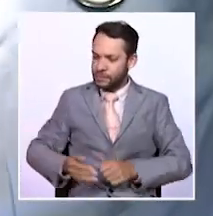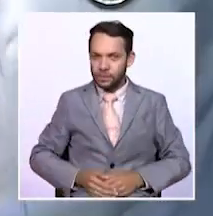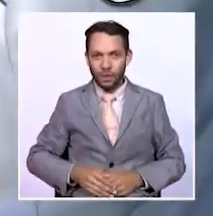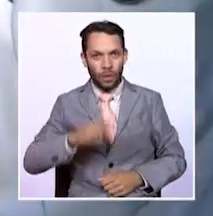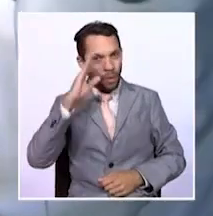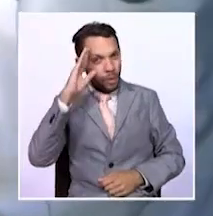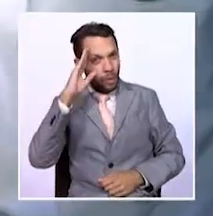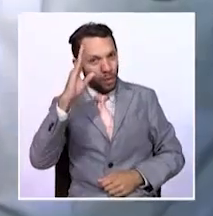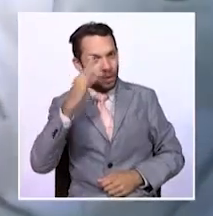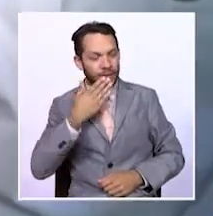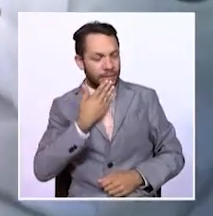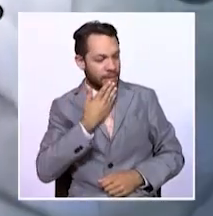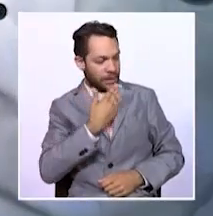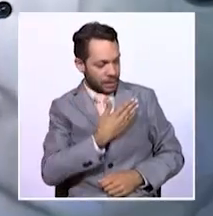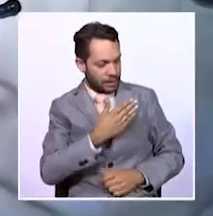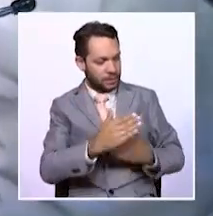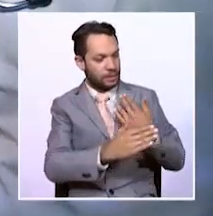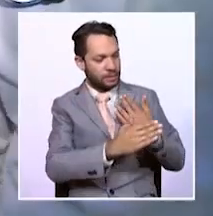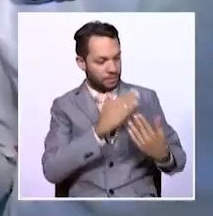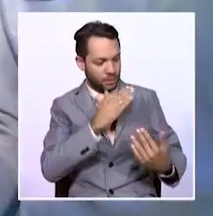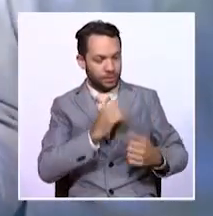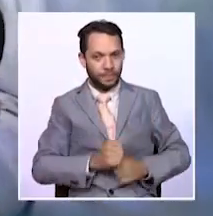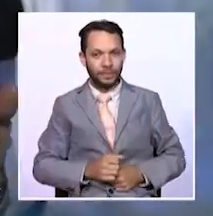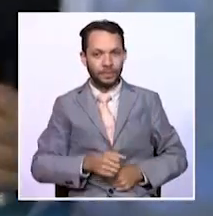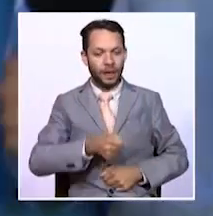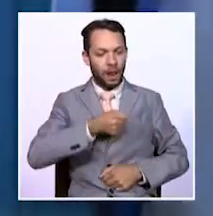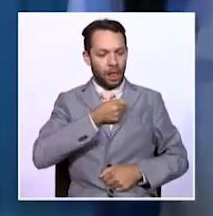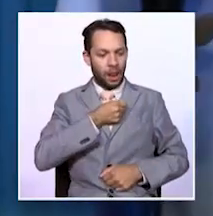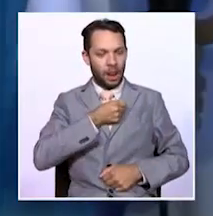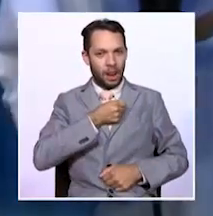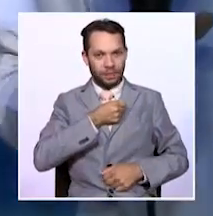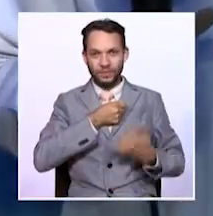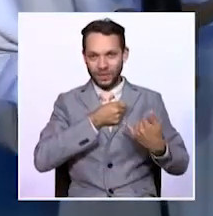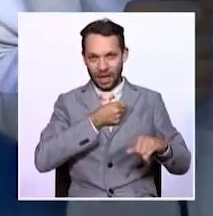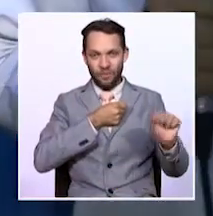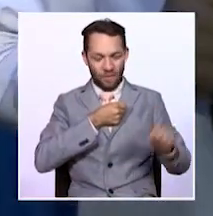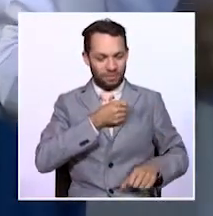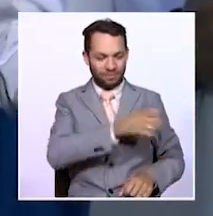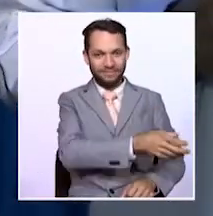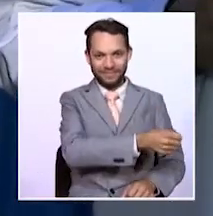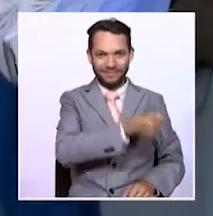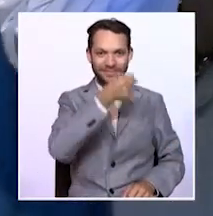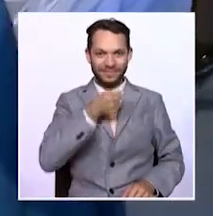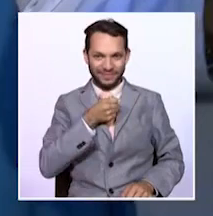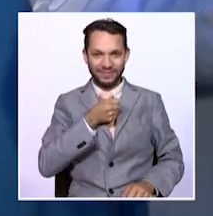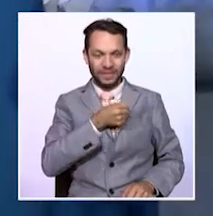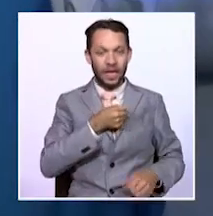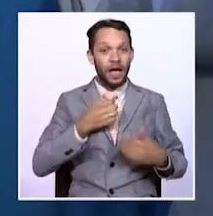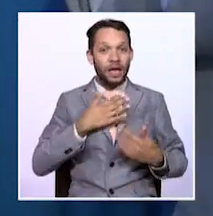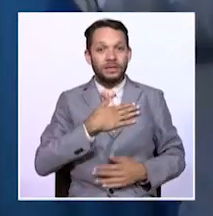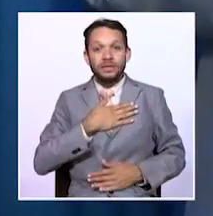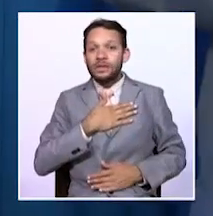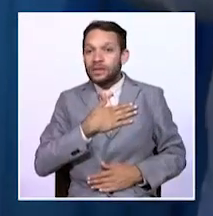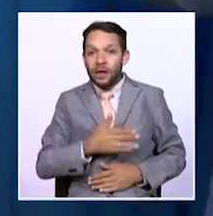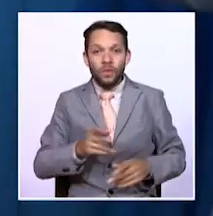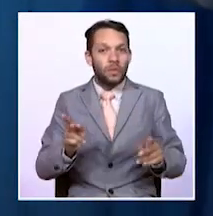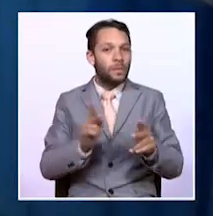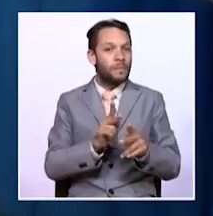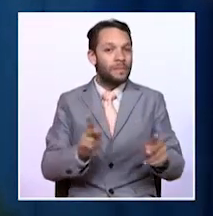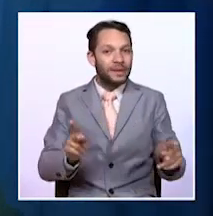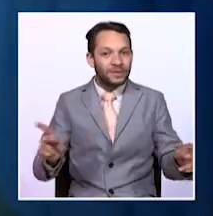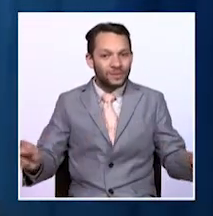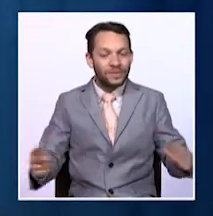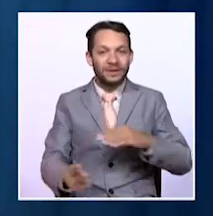gracias, doctor Daniel. Creo que aquí tengo el micrófono, si no, no hay Ok. problema. Bueno, mis queridos televidentes, una vez